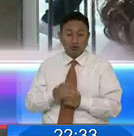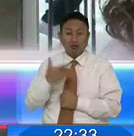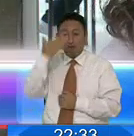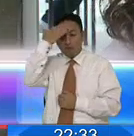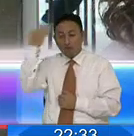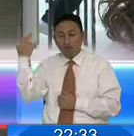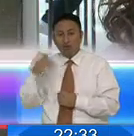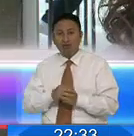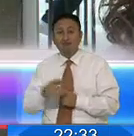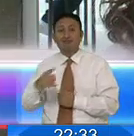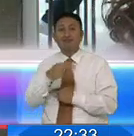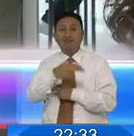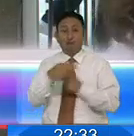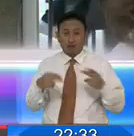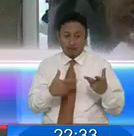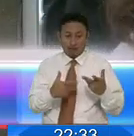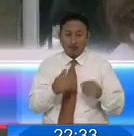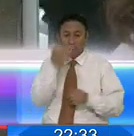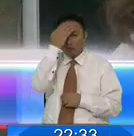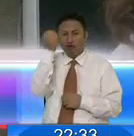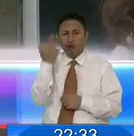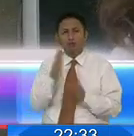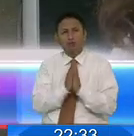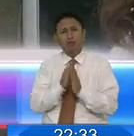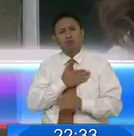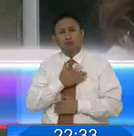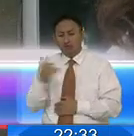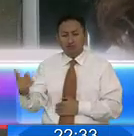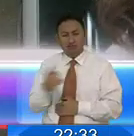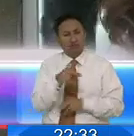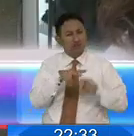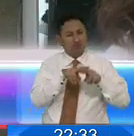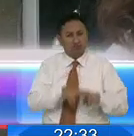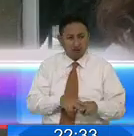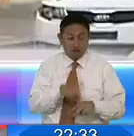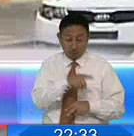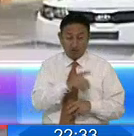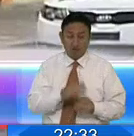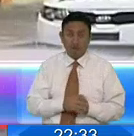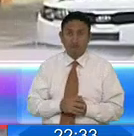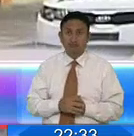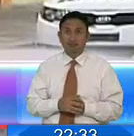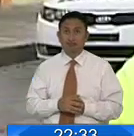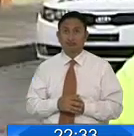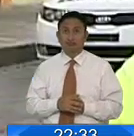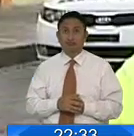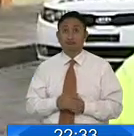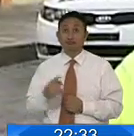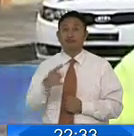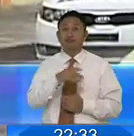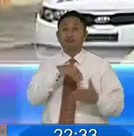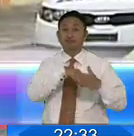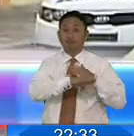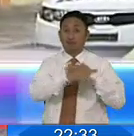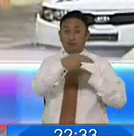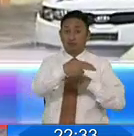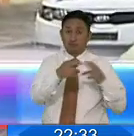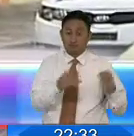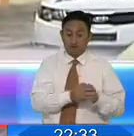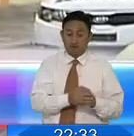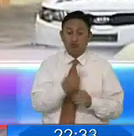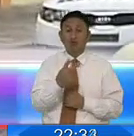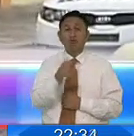cosas en el departamento en el cuarto que vayan a darle verificando si estaban ahí al interior de este mueble suelen vivir dos